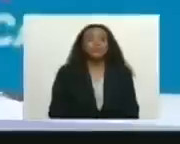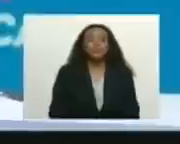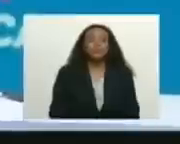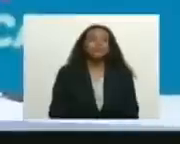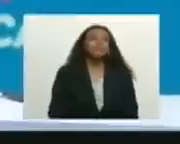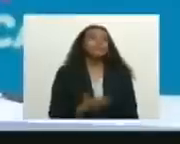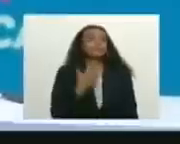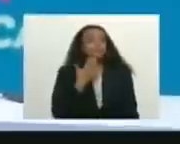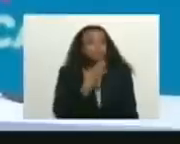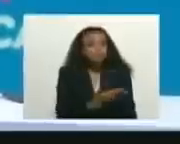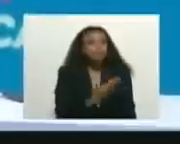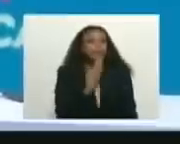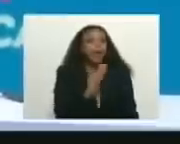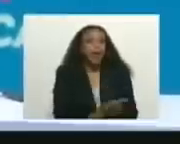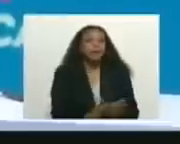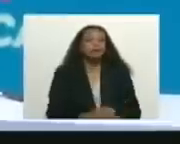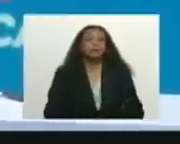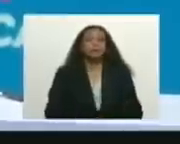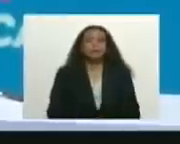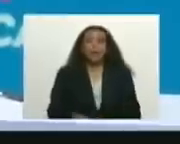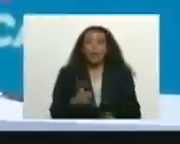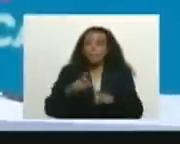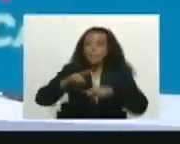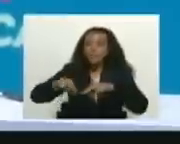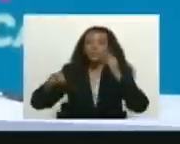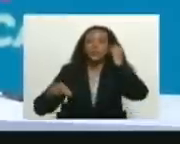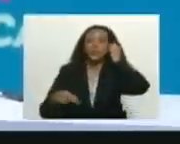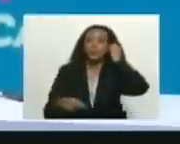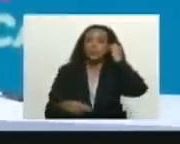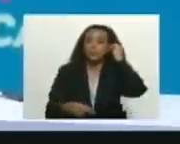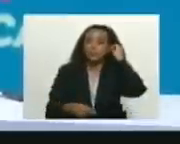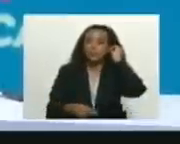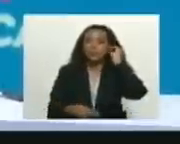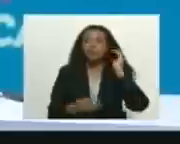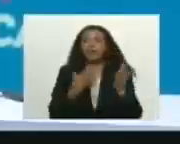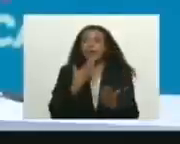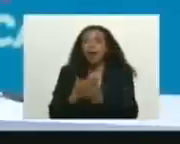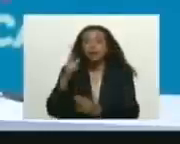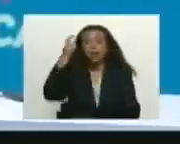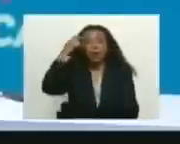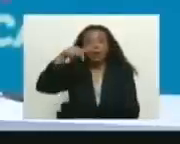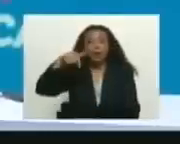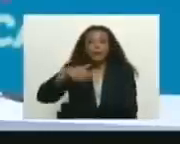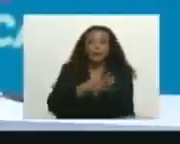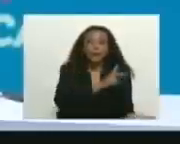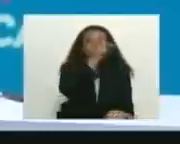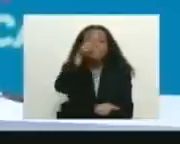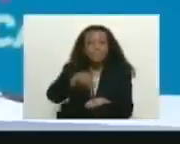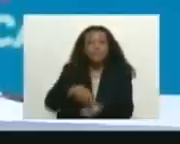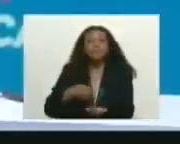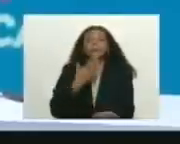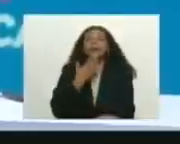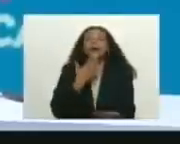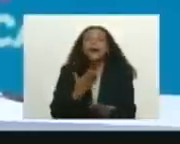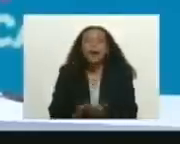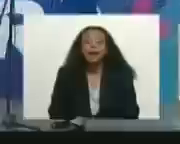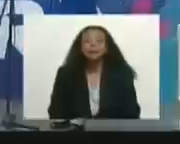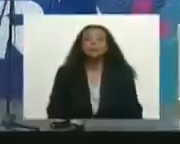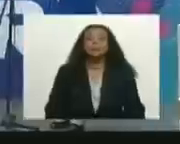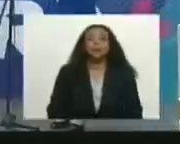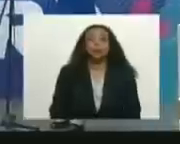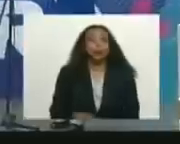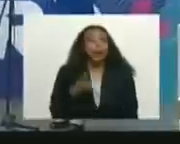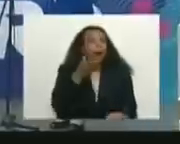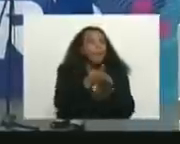Eduardo, hermanas, muchachos, muchachas, muchas gracias por estar hoy aquí. Gracias, de verdad. Y vamos a